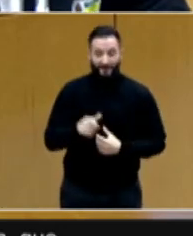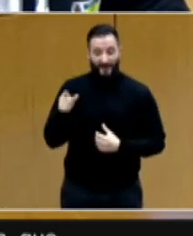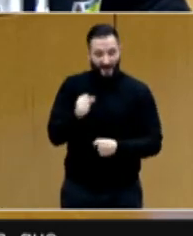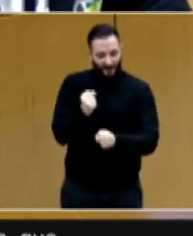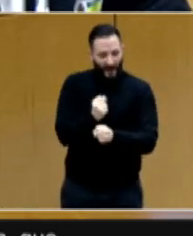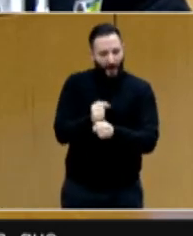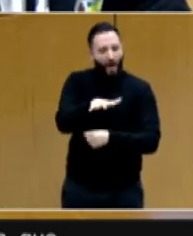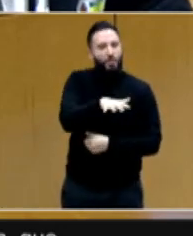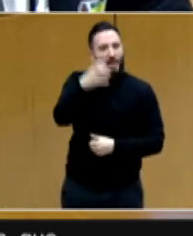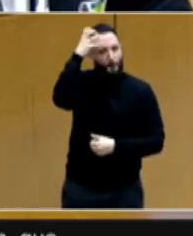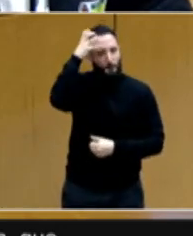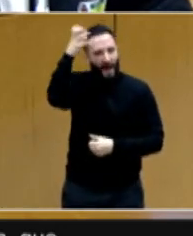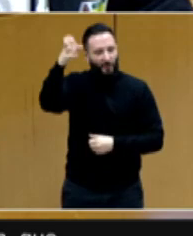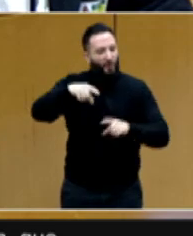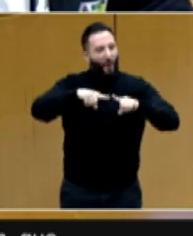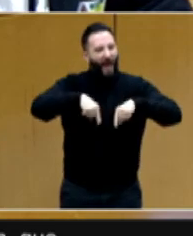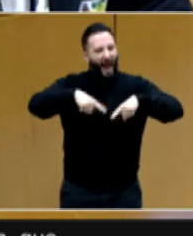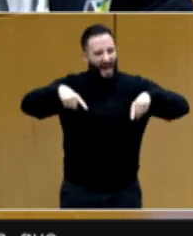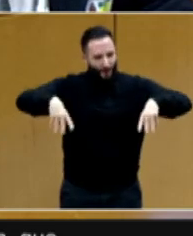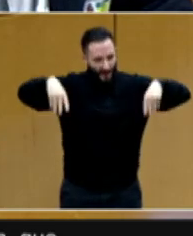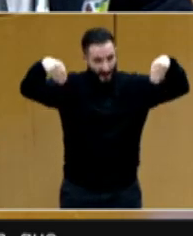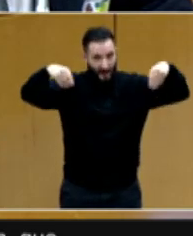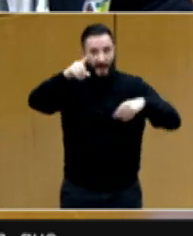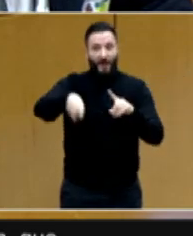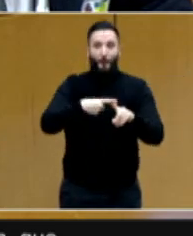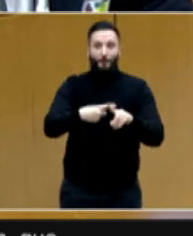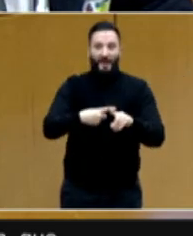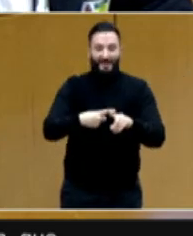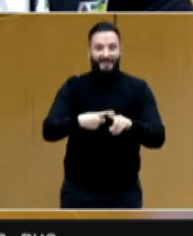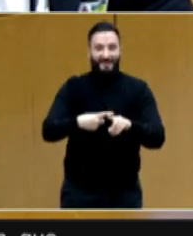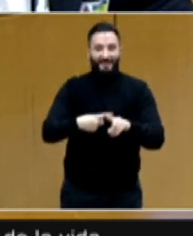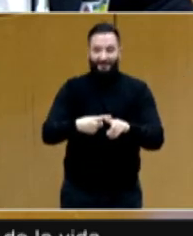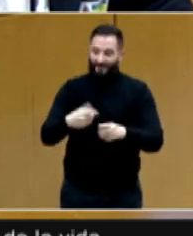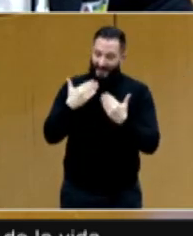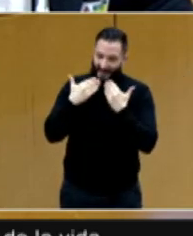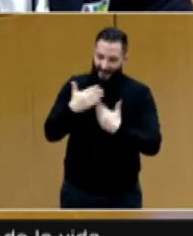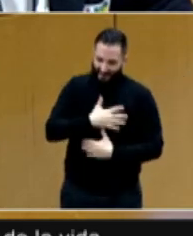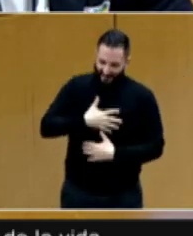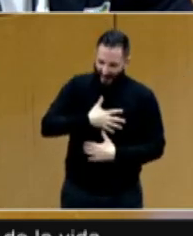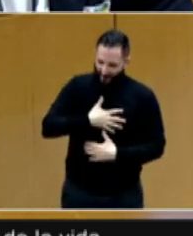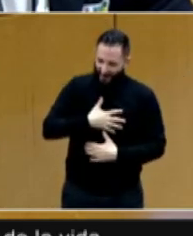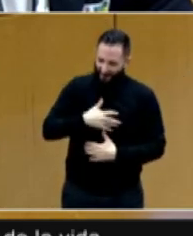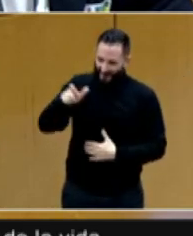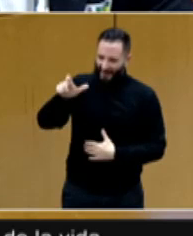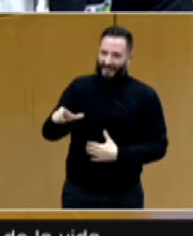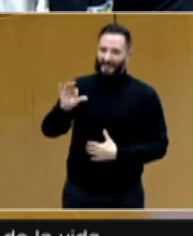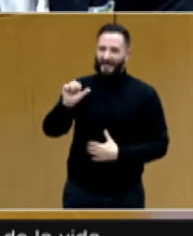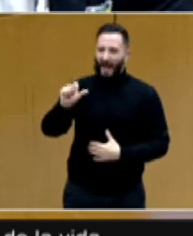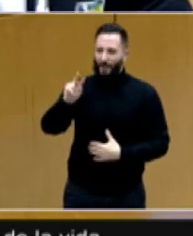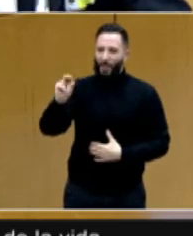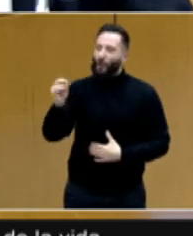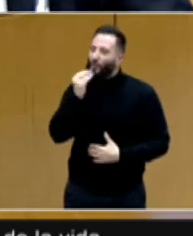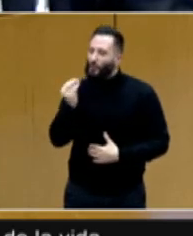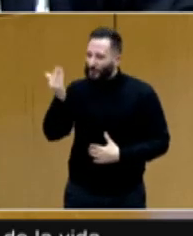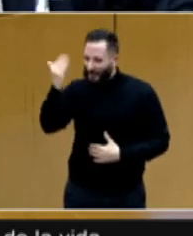patronato de la alhambra y el generalife es un placer Salvador tenerte en esta mesa y poder saludarte Buenos